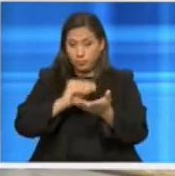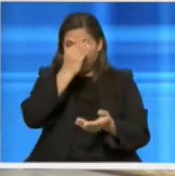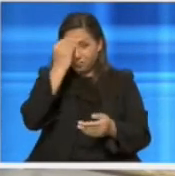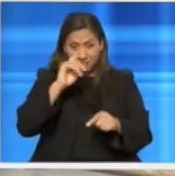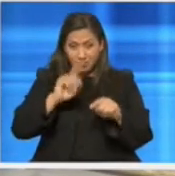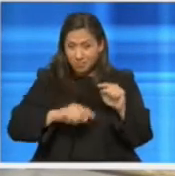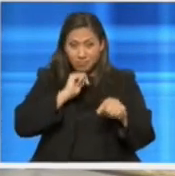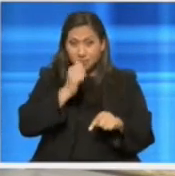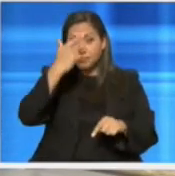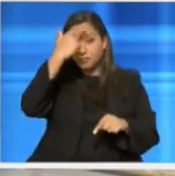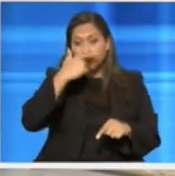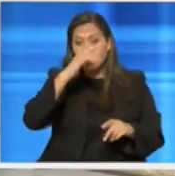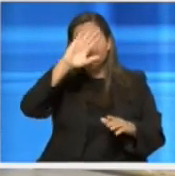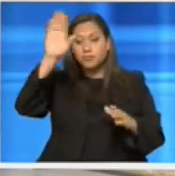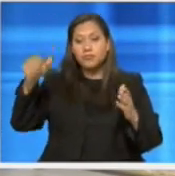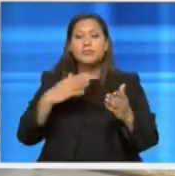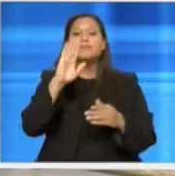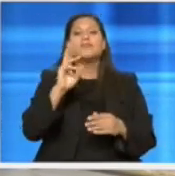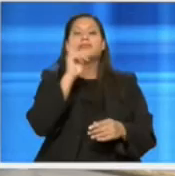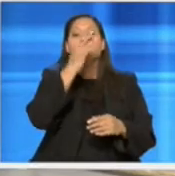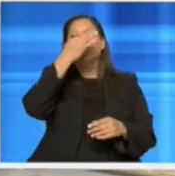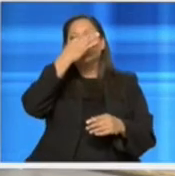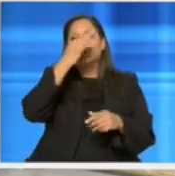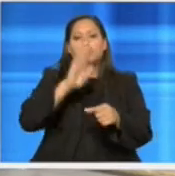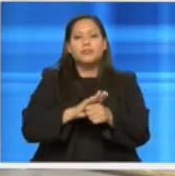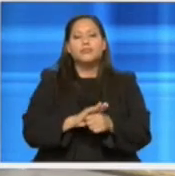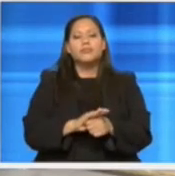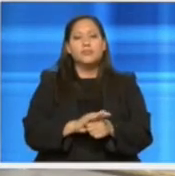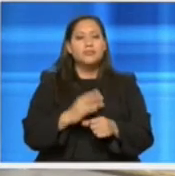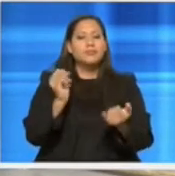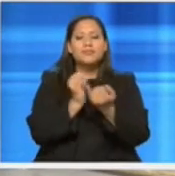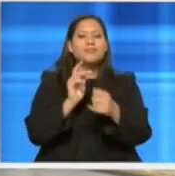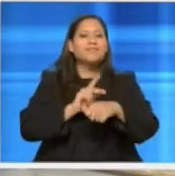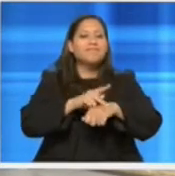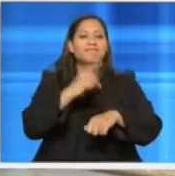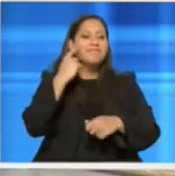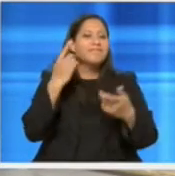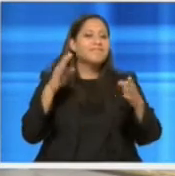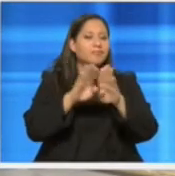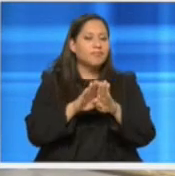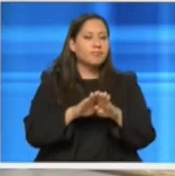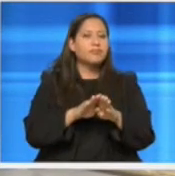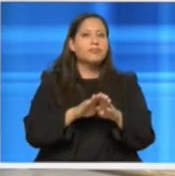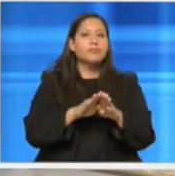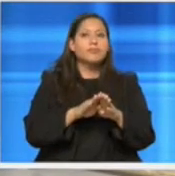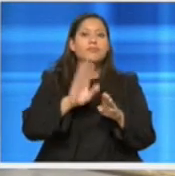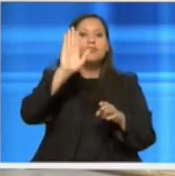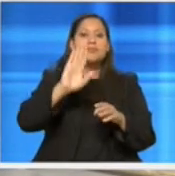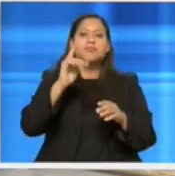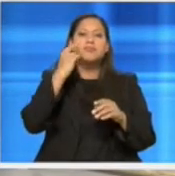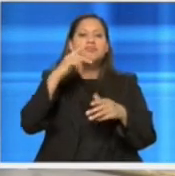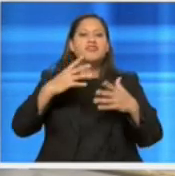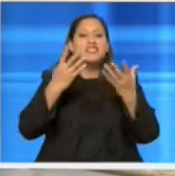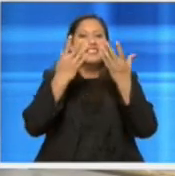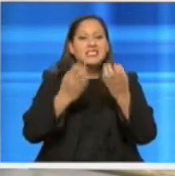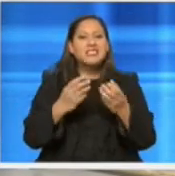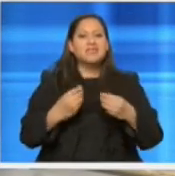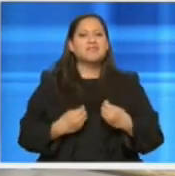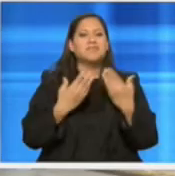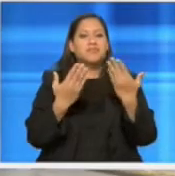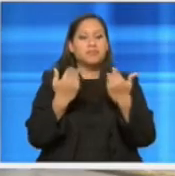tu piel por la noche, es como si no respiraras. Sí. La piel se pone, nosotros les decimos desvitalizada, sin